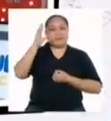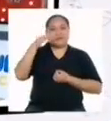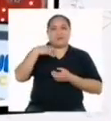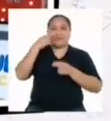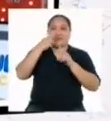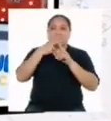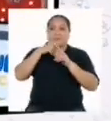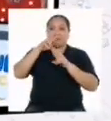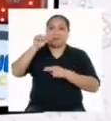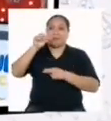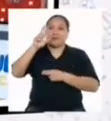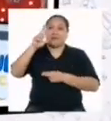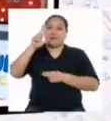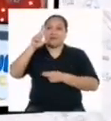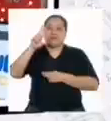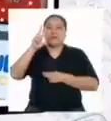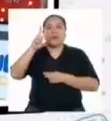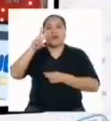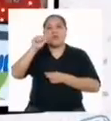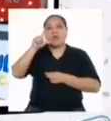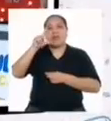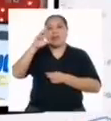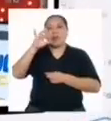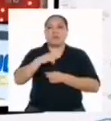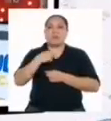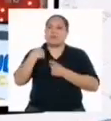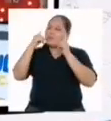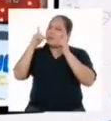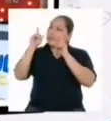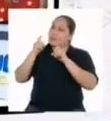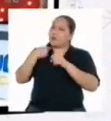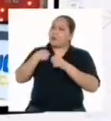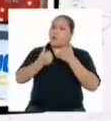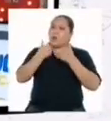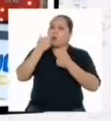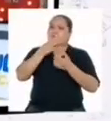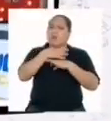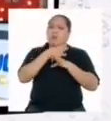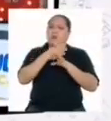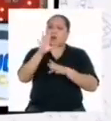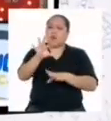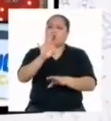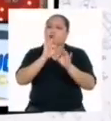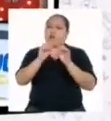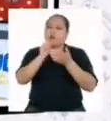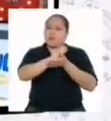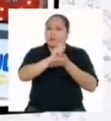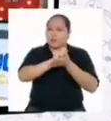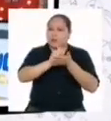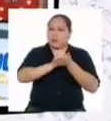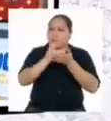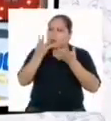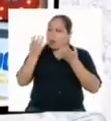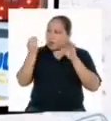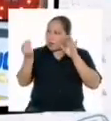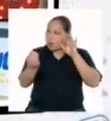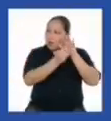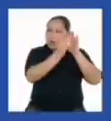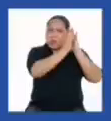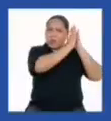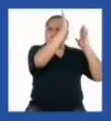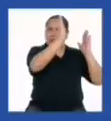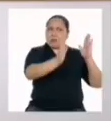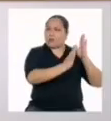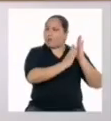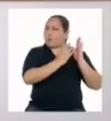Hola, mi nombre es Valeria. Mi pregunta es, ¿de qué manera podemos seleccionar los textos que deseamos incluir en nuestro